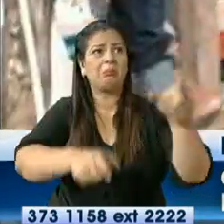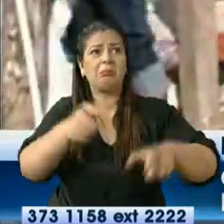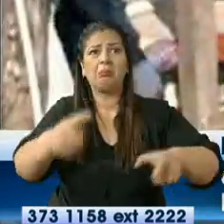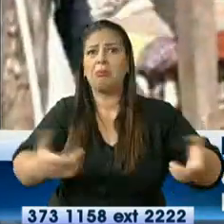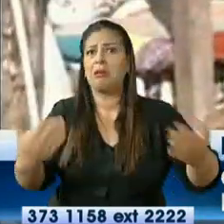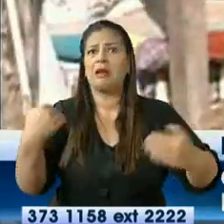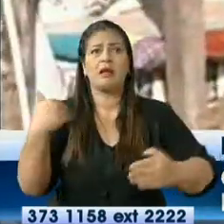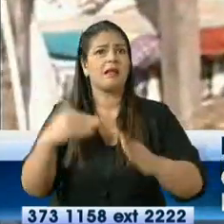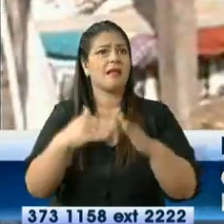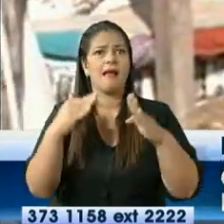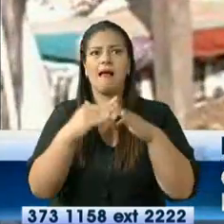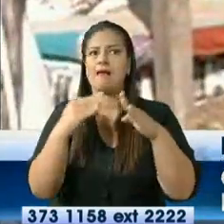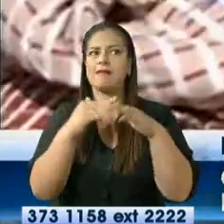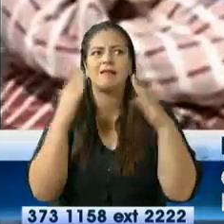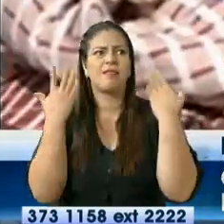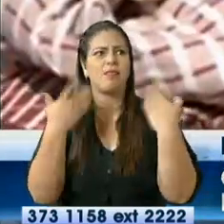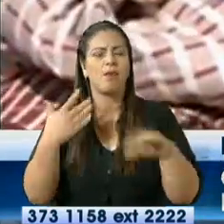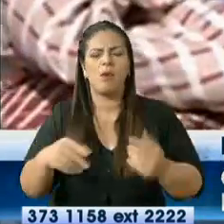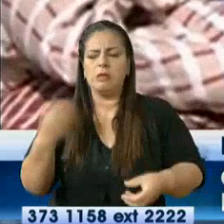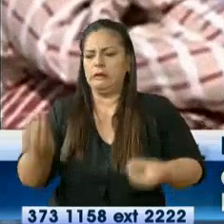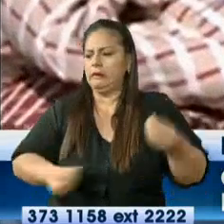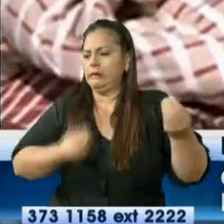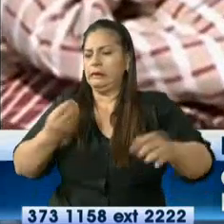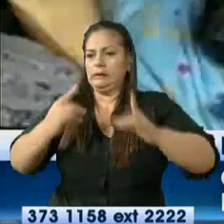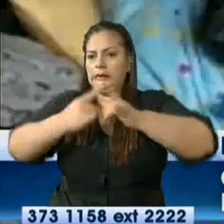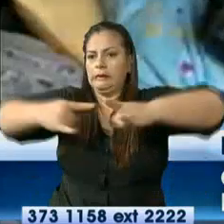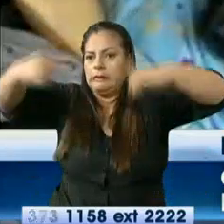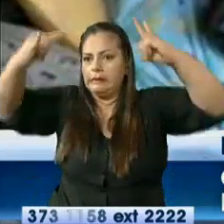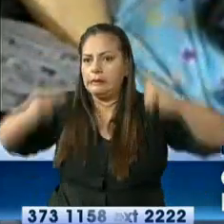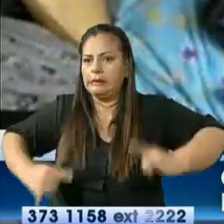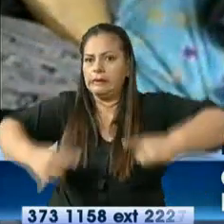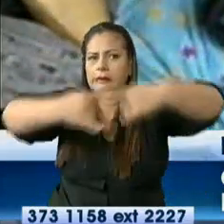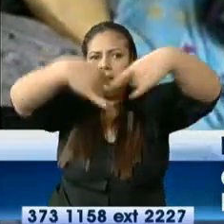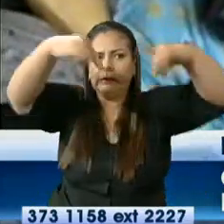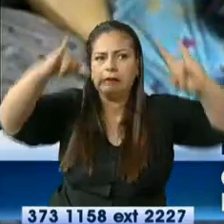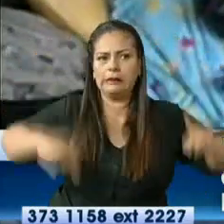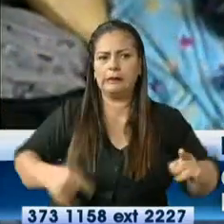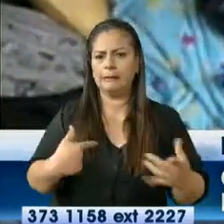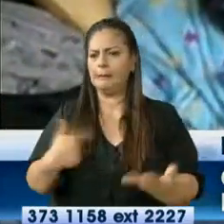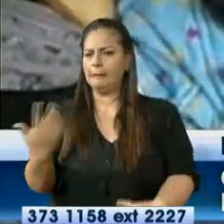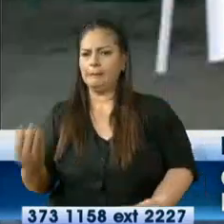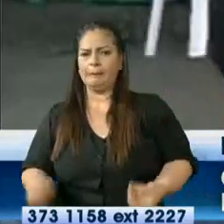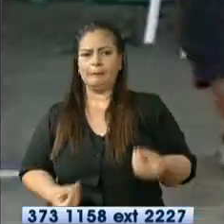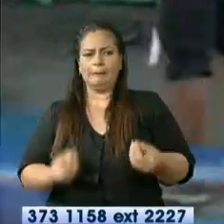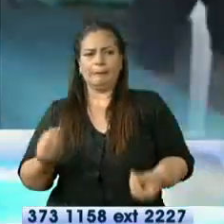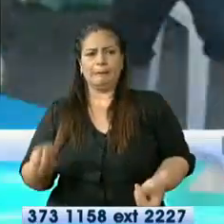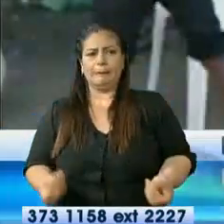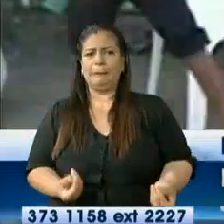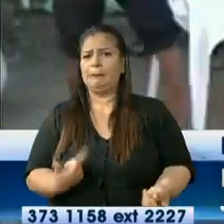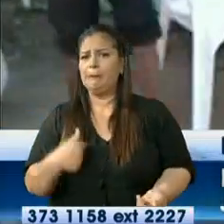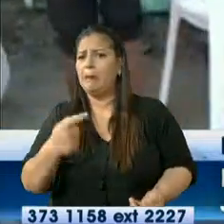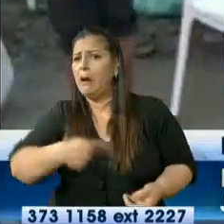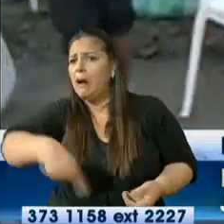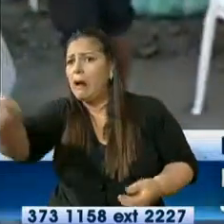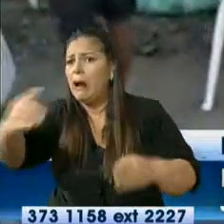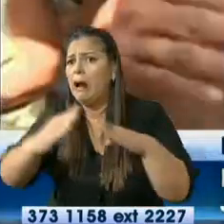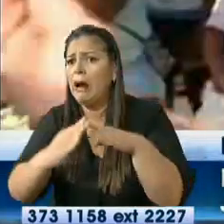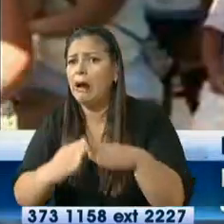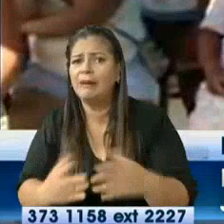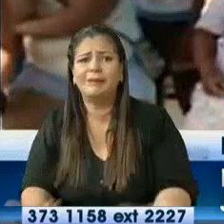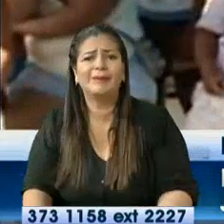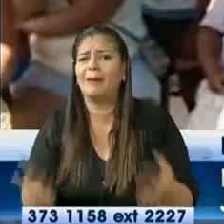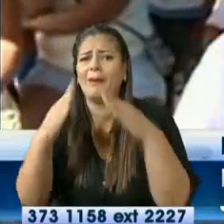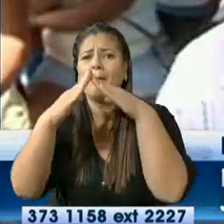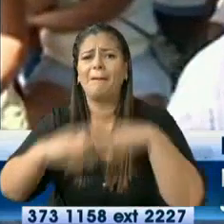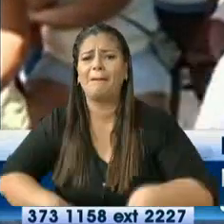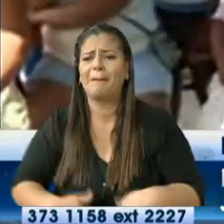carpas improvisadas al filo de la carretera. No tienen para qué volver, el terremoto acabó con sus humildes viviendas. No los